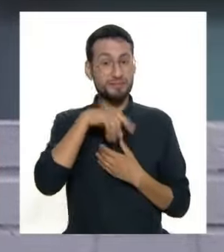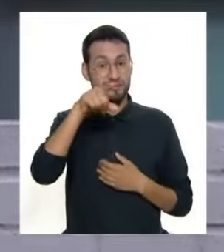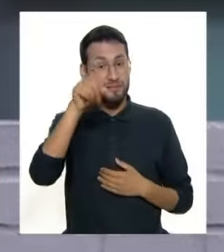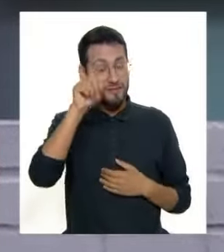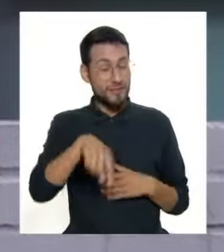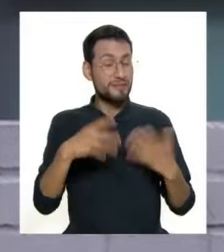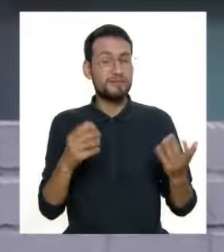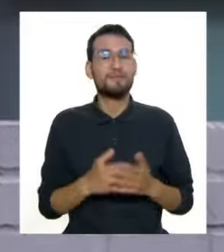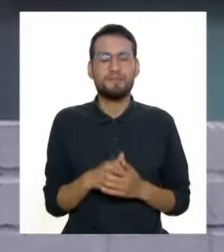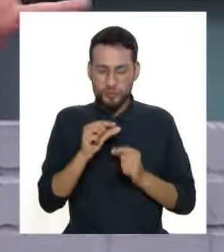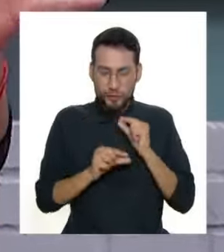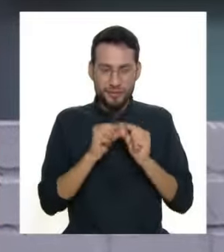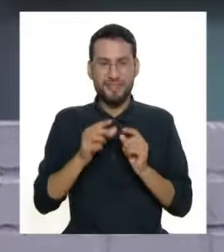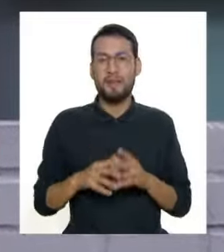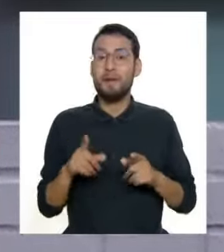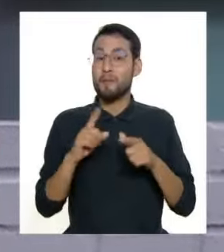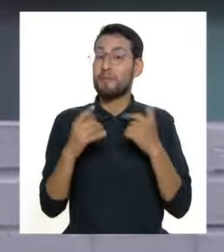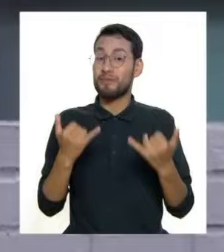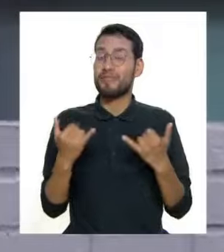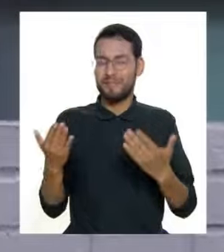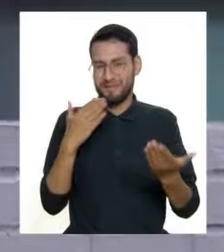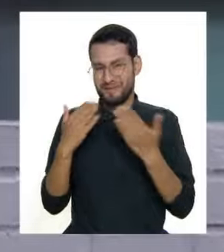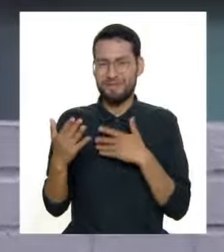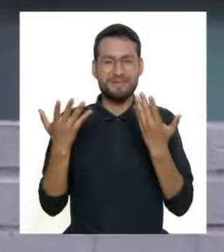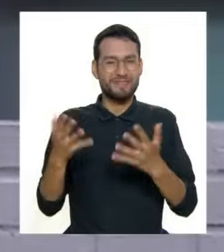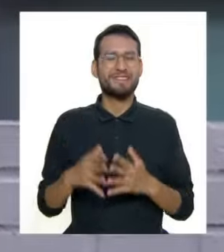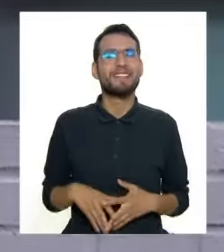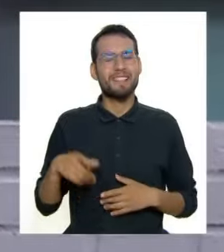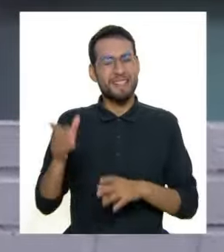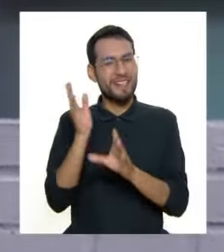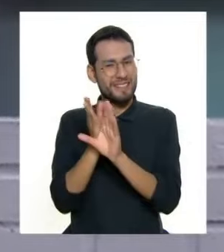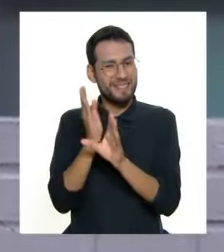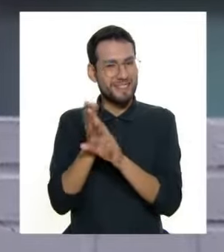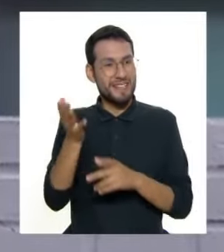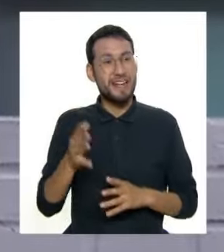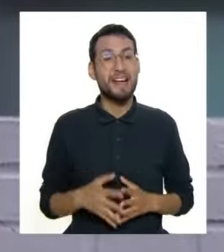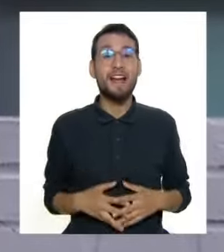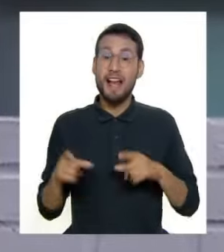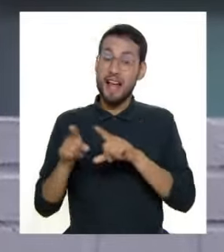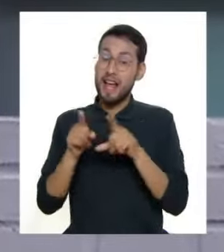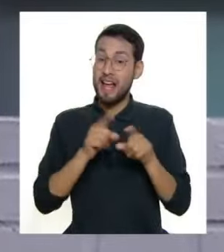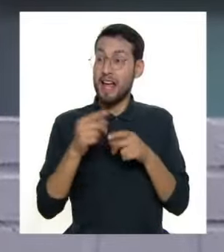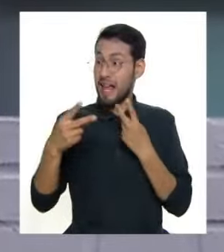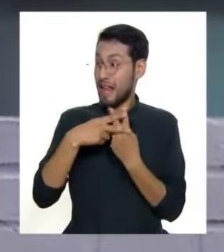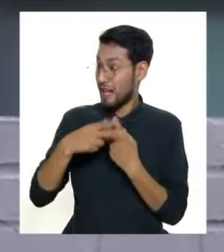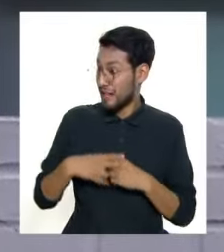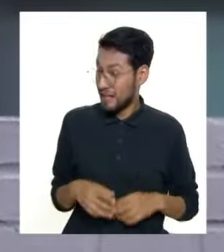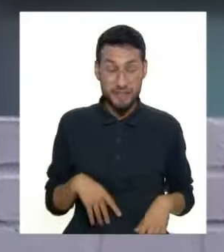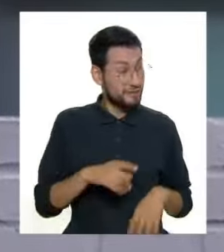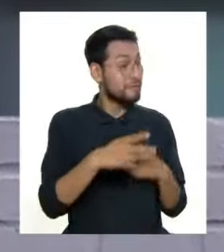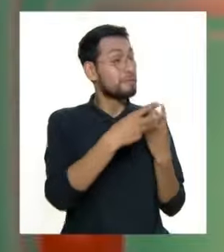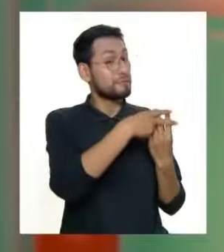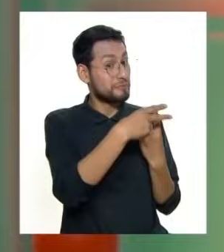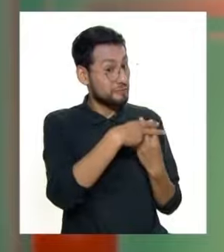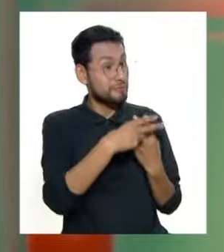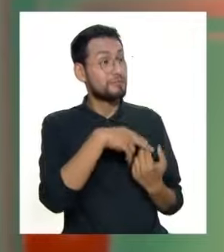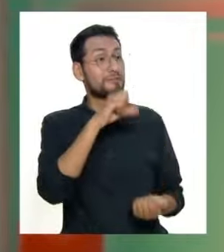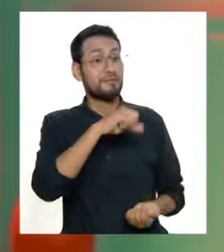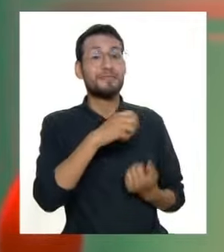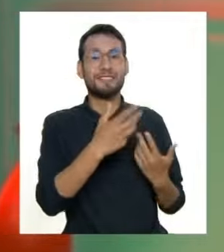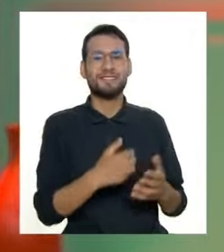que generarla poquito a poco. Pero eso lo vamos a hablar hoy día con una psicóloga. Y tenemos un hashtag, mi querida Ushi. Ajá, el